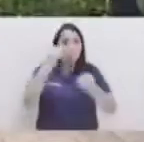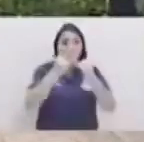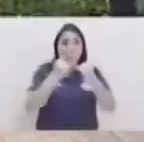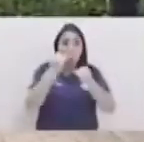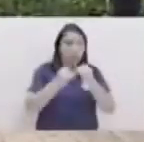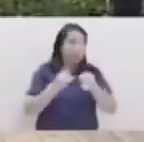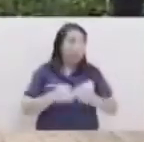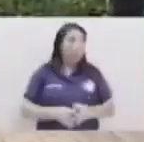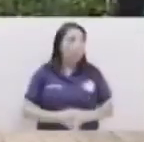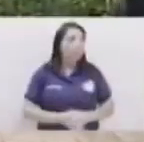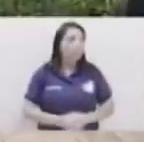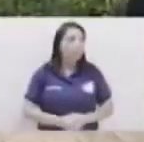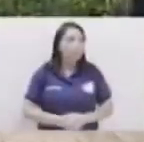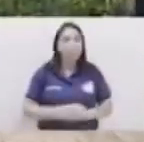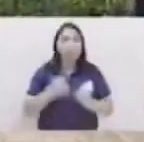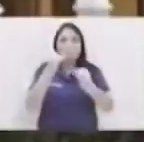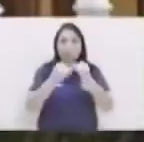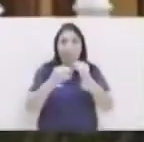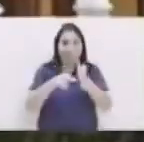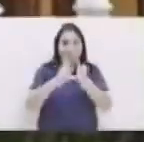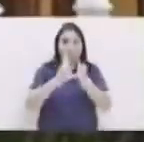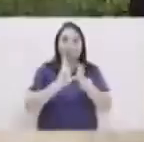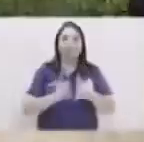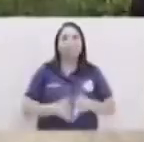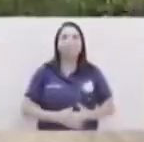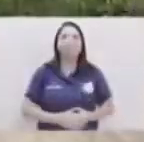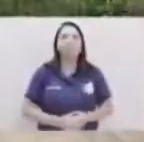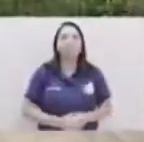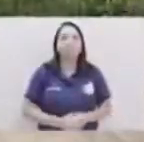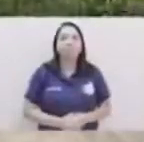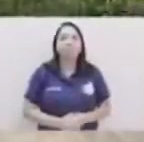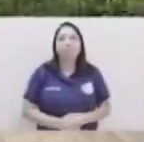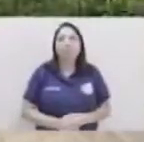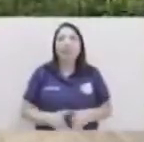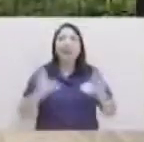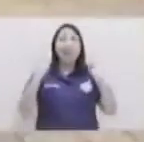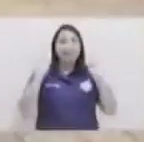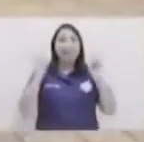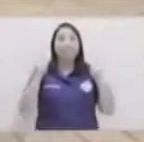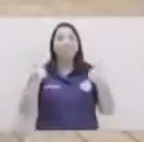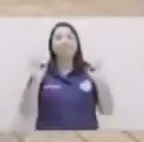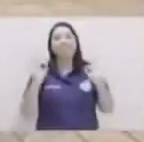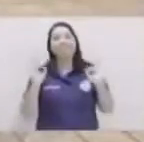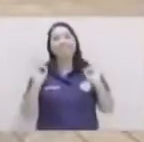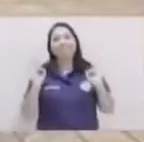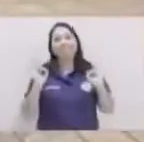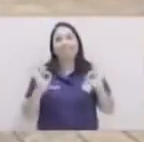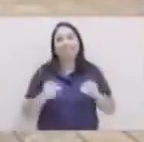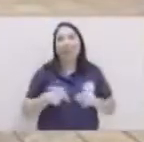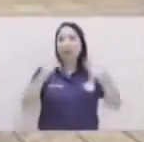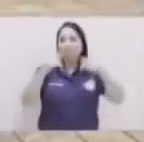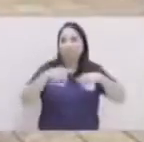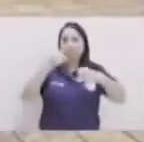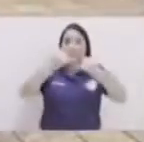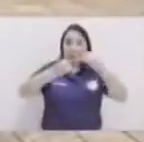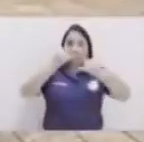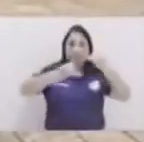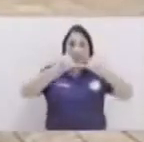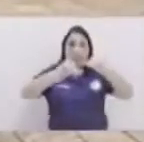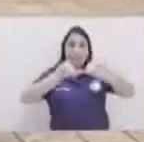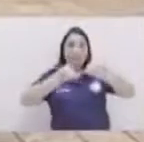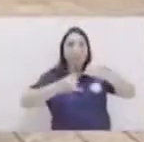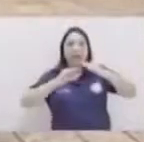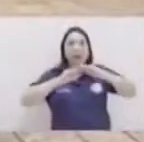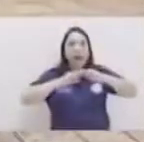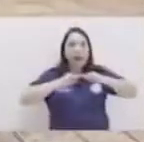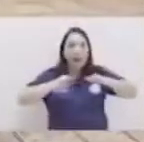Último ejercicio, última repetición y excelente. Ya para el cierre de la clase, para volver a la